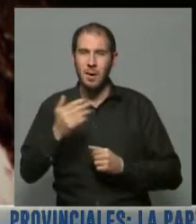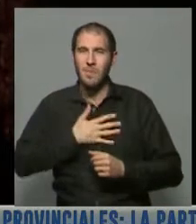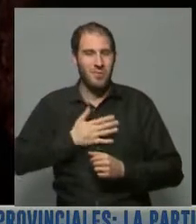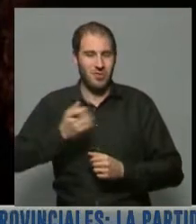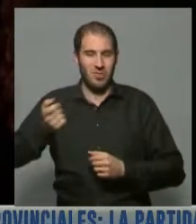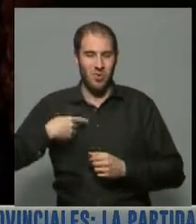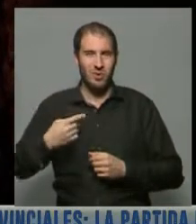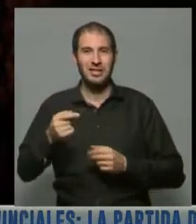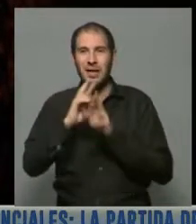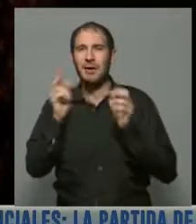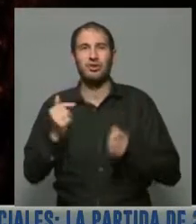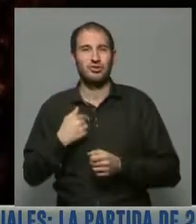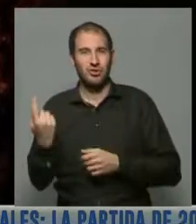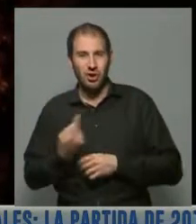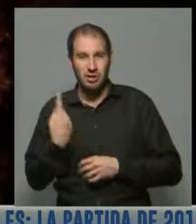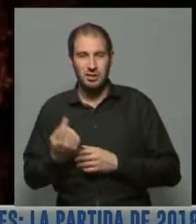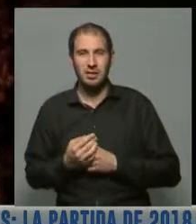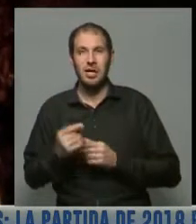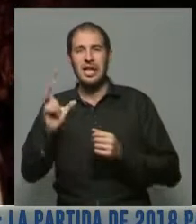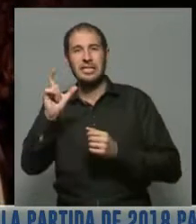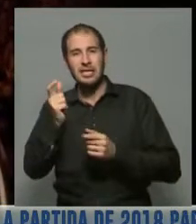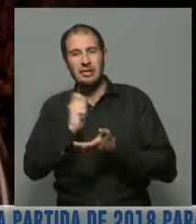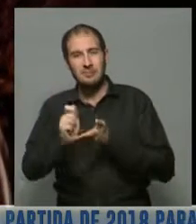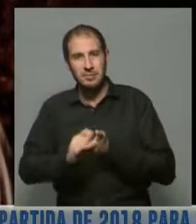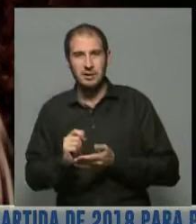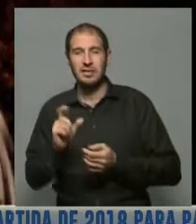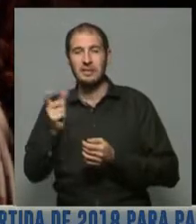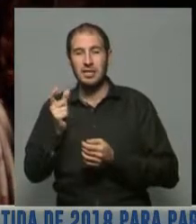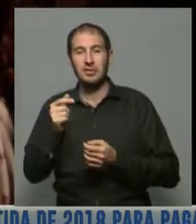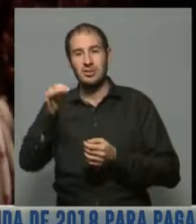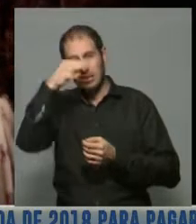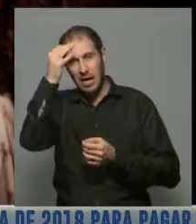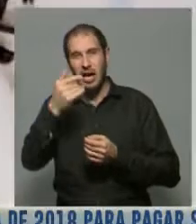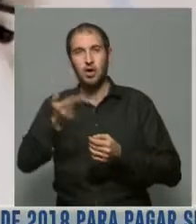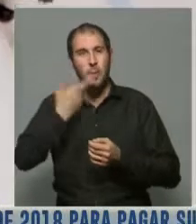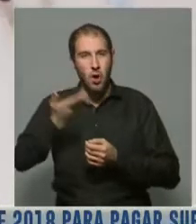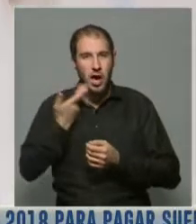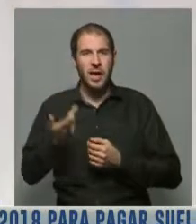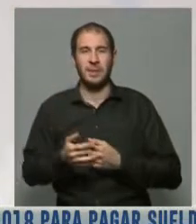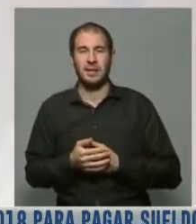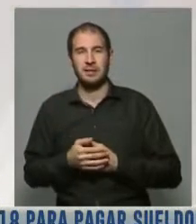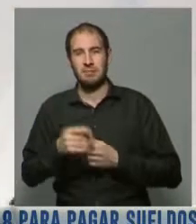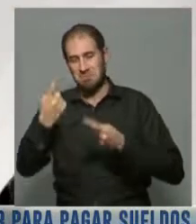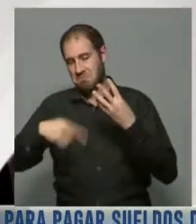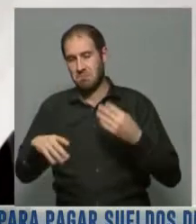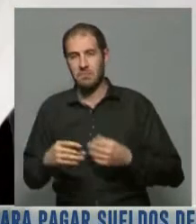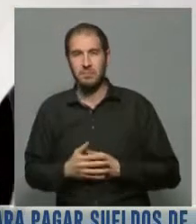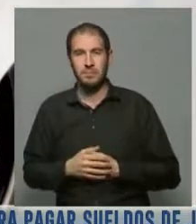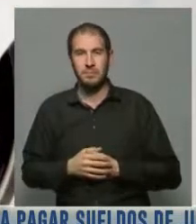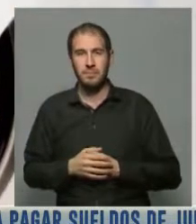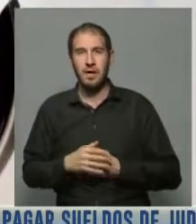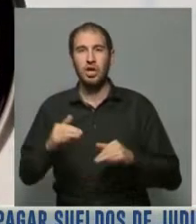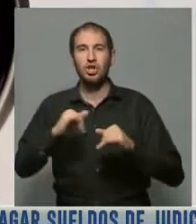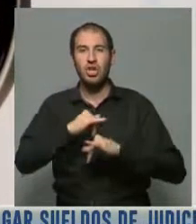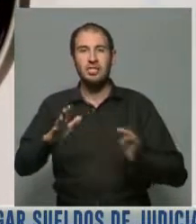obra, habla de nosotras. Uh-huh. Y más allá de los textos que hemos reescrito, que son textos de autores teatrales, poemas, bien, hay de todo. Noticias